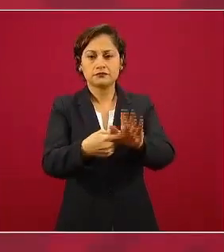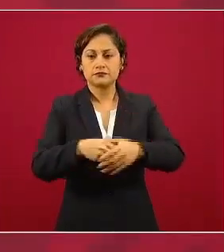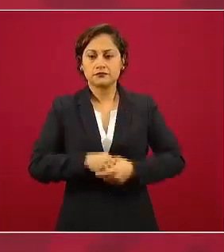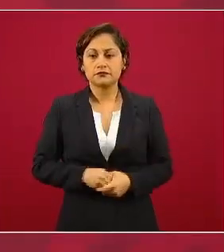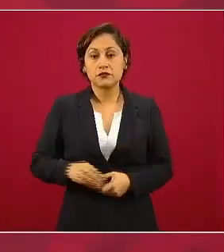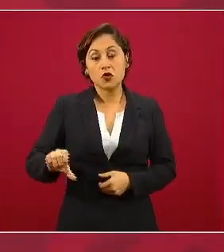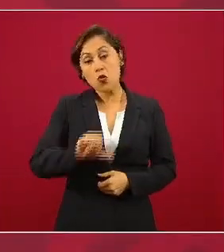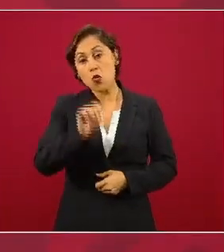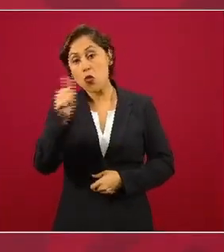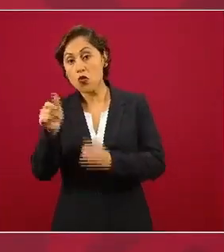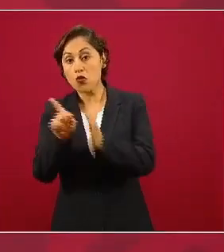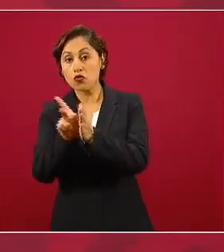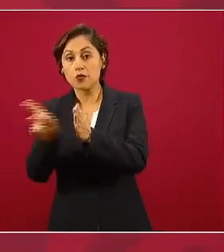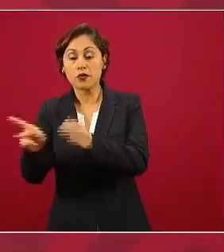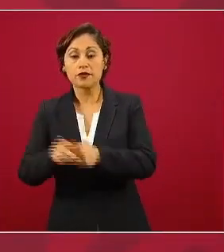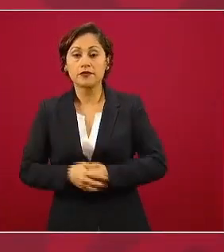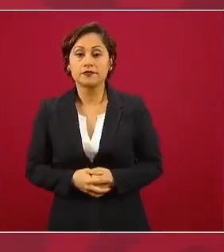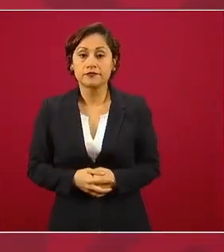y otro